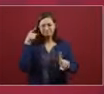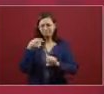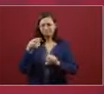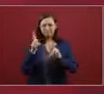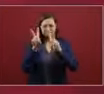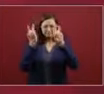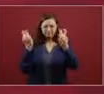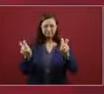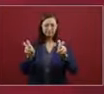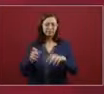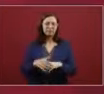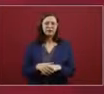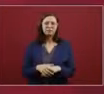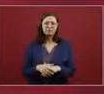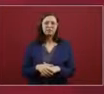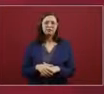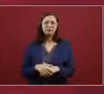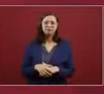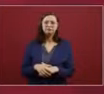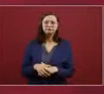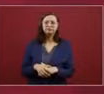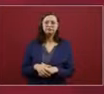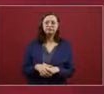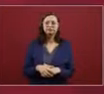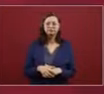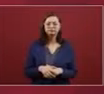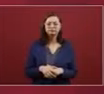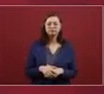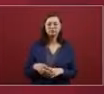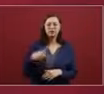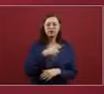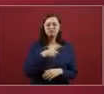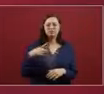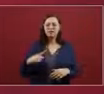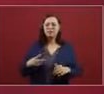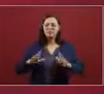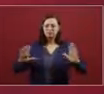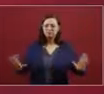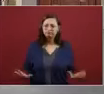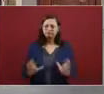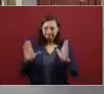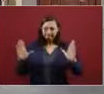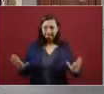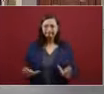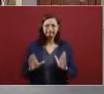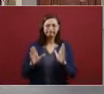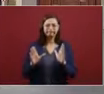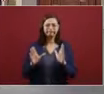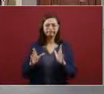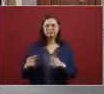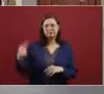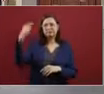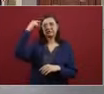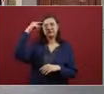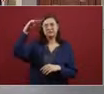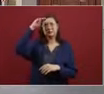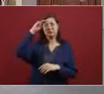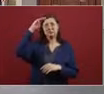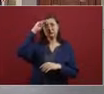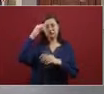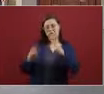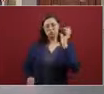que debe de alentarse una nueva corriente de